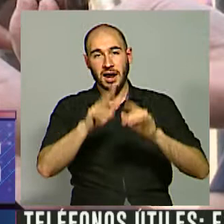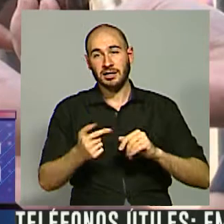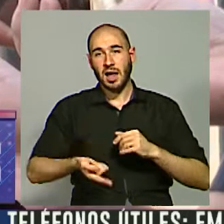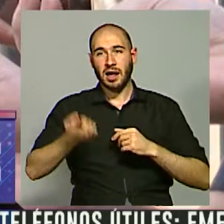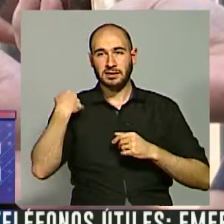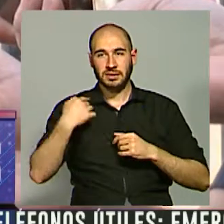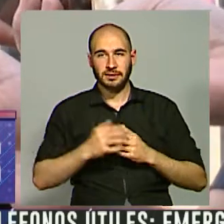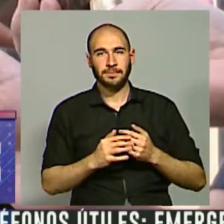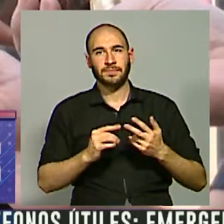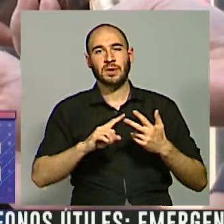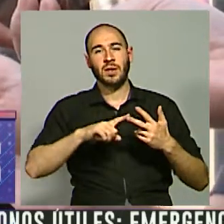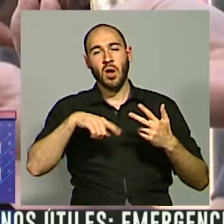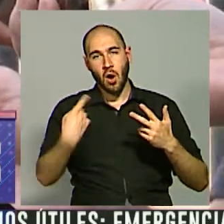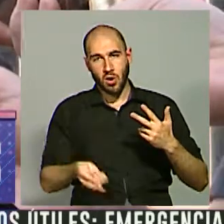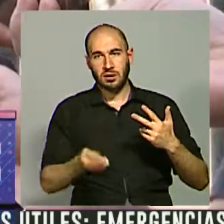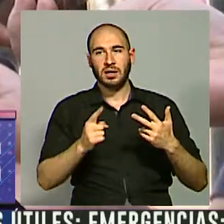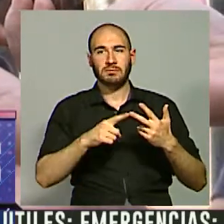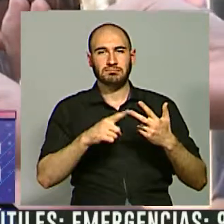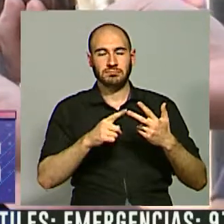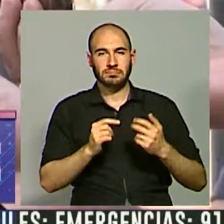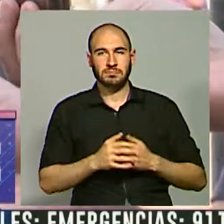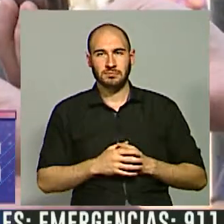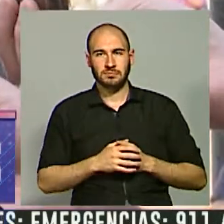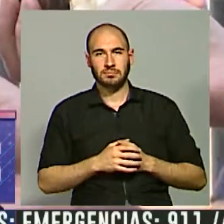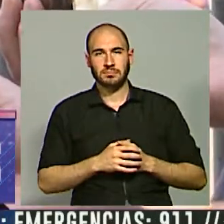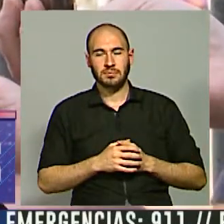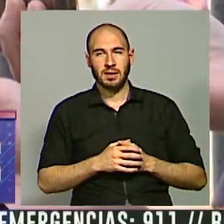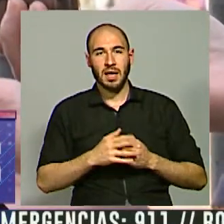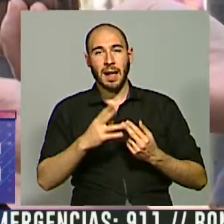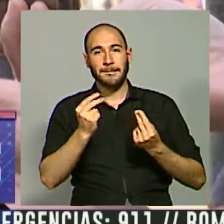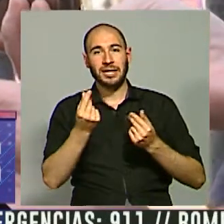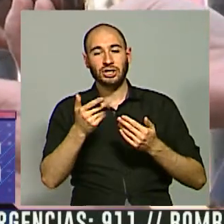ayer. Y la tercera de las propuestas es que